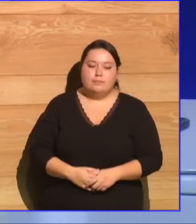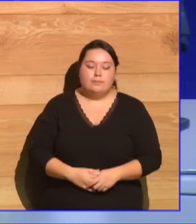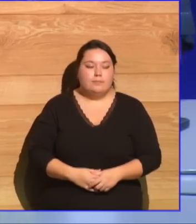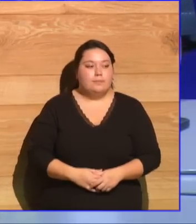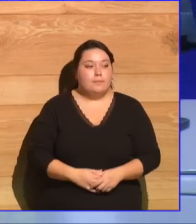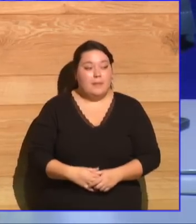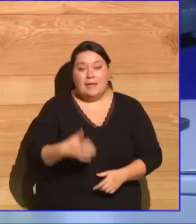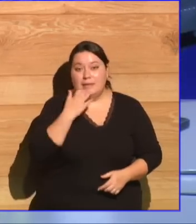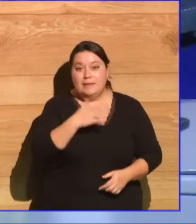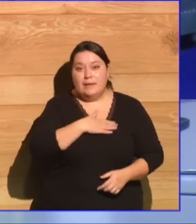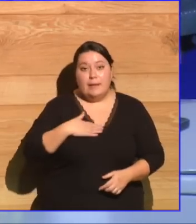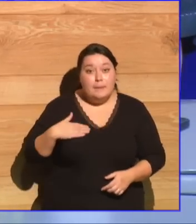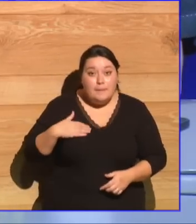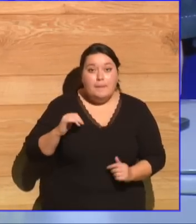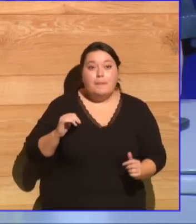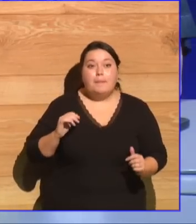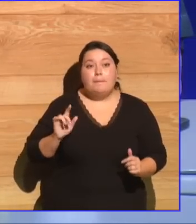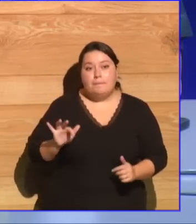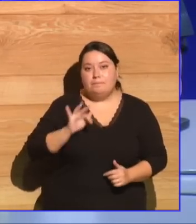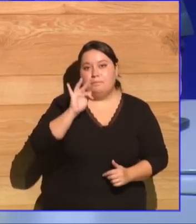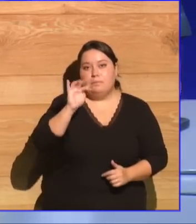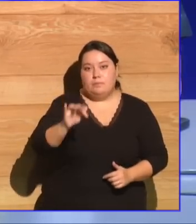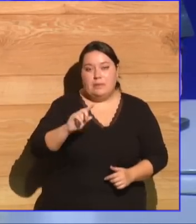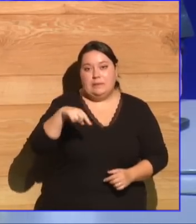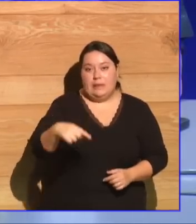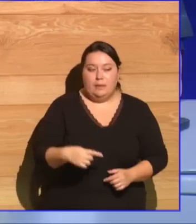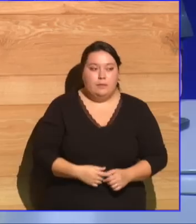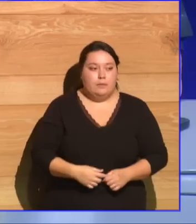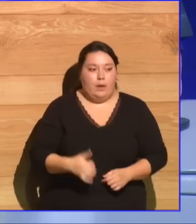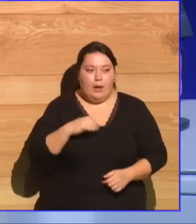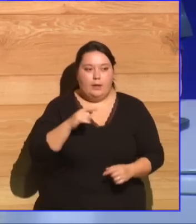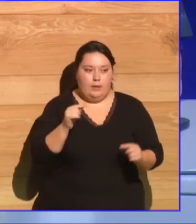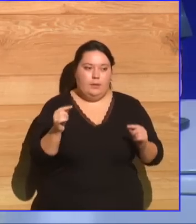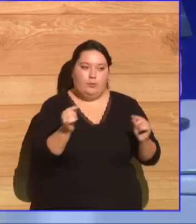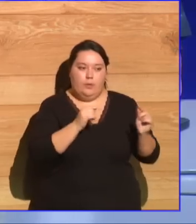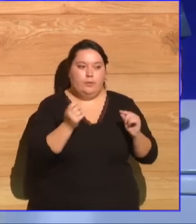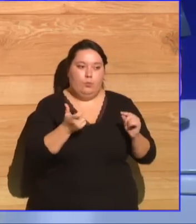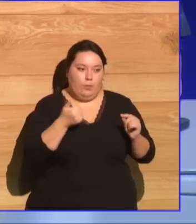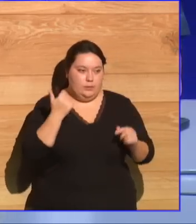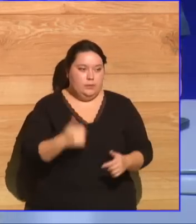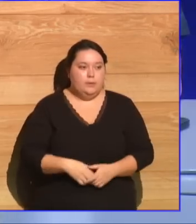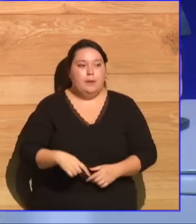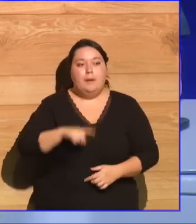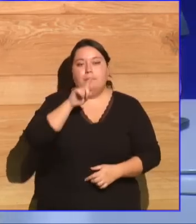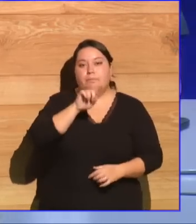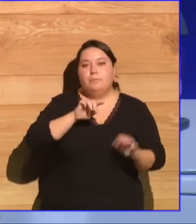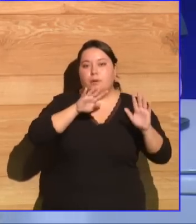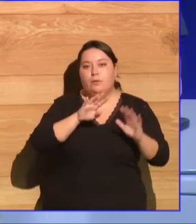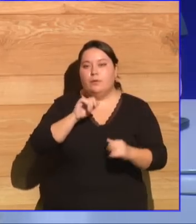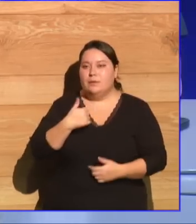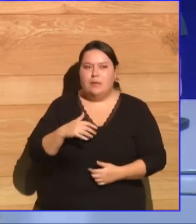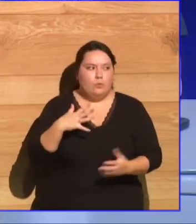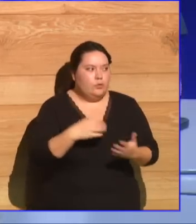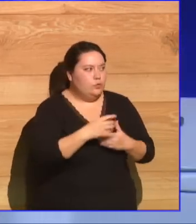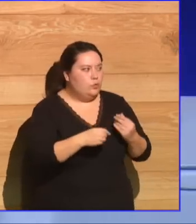Vale, si queréis vamos a la siguiente, porque en esta yo creo que vamos a echar un ratito también. Estamos ya en 1990. Y hemos dicho